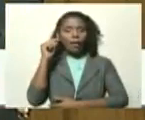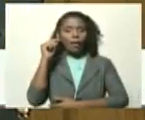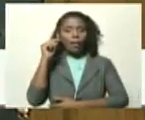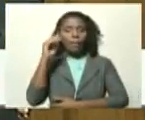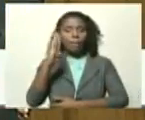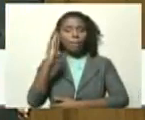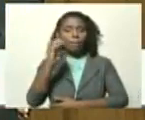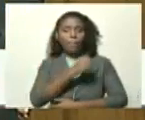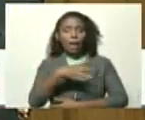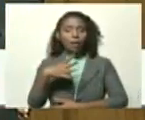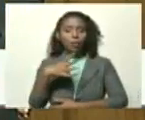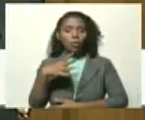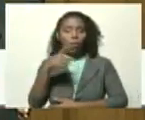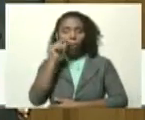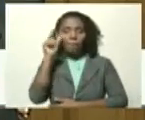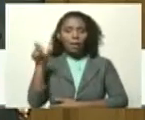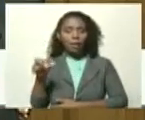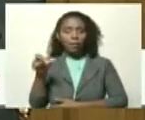Y